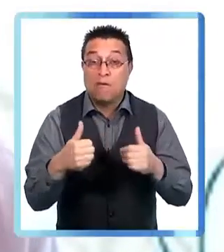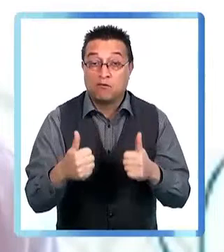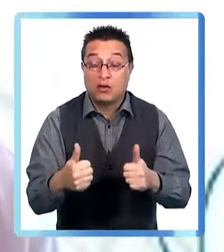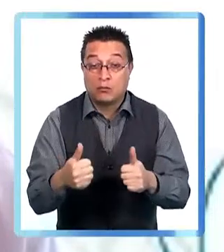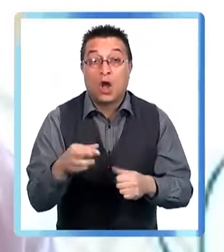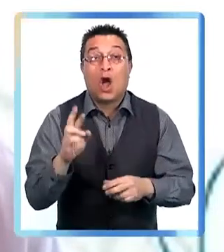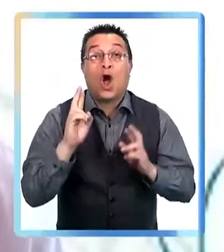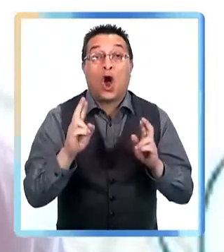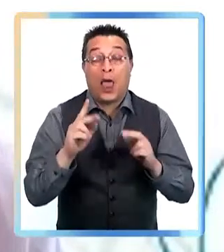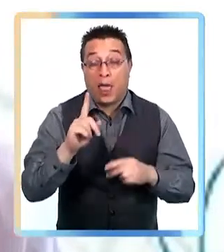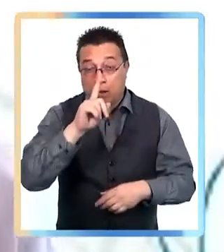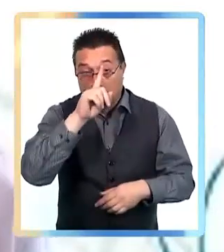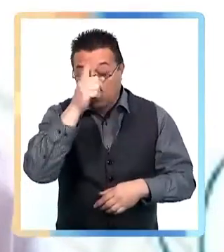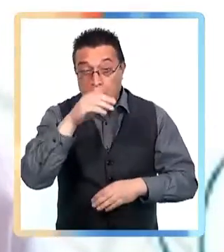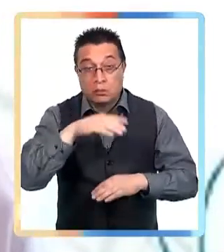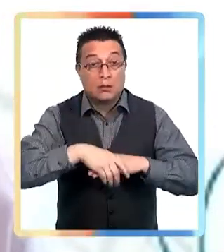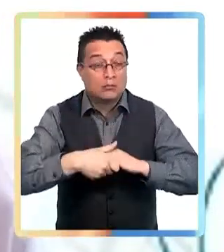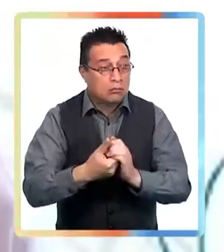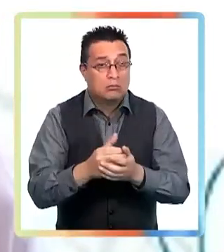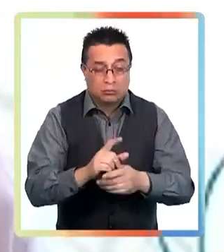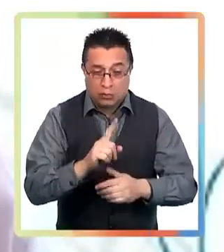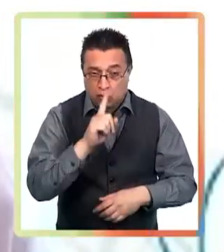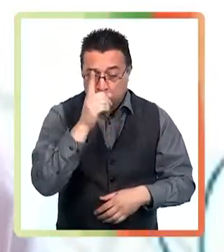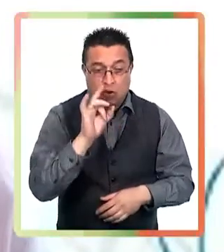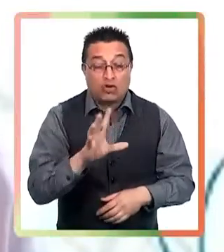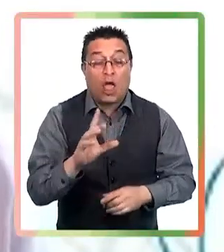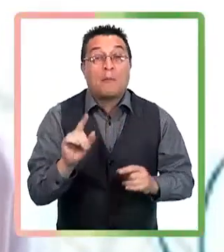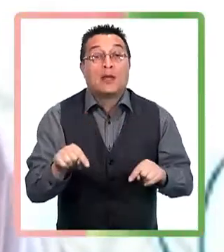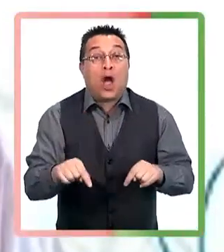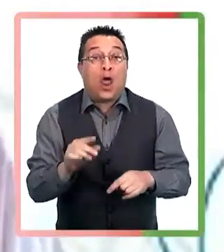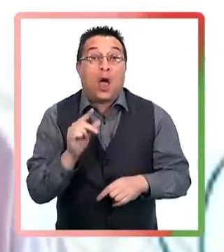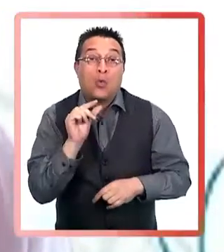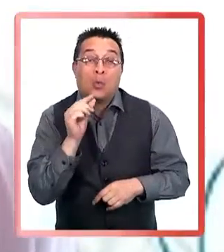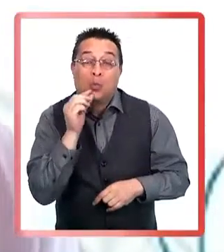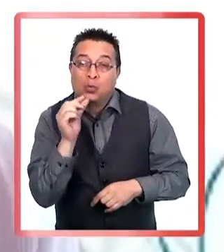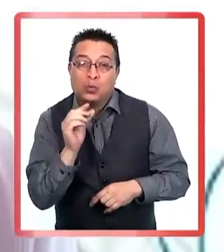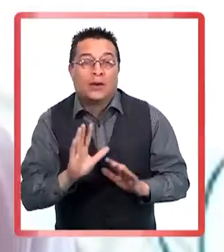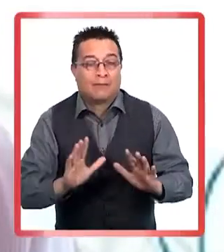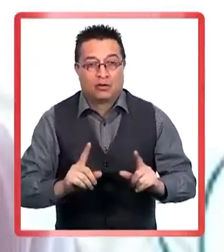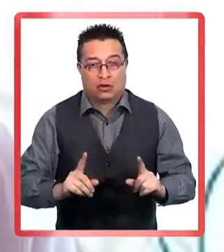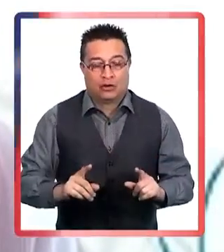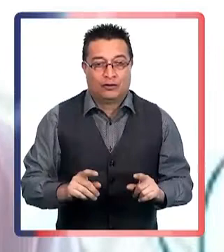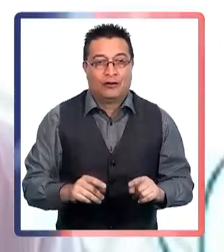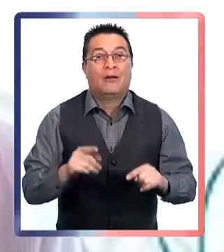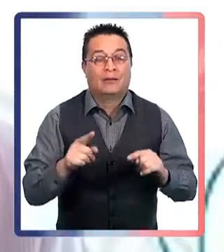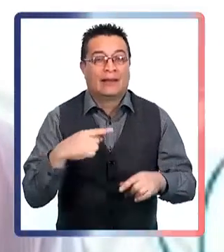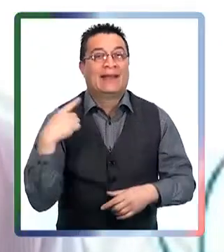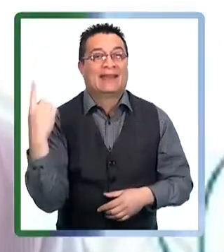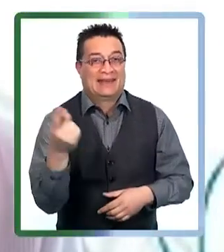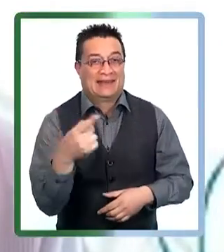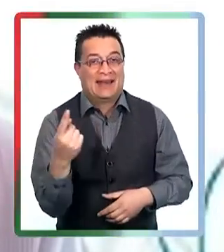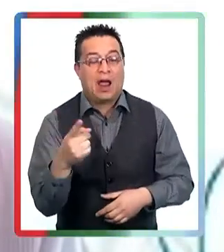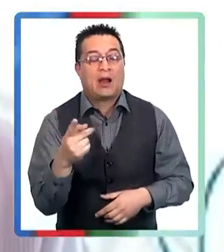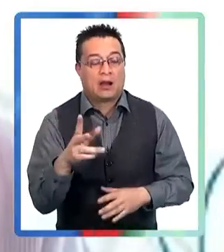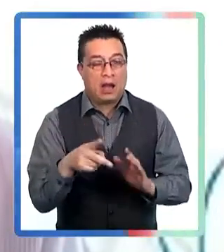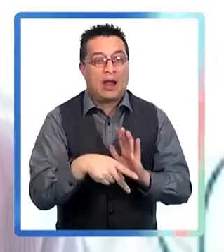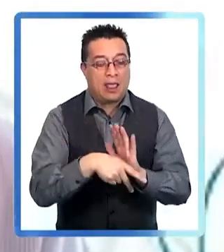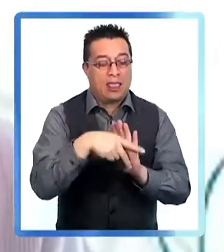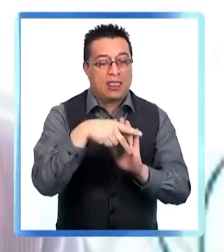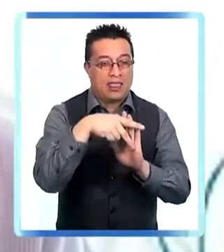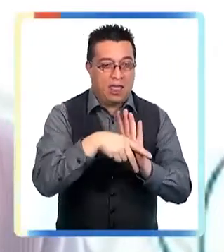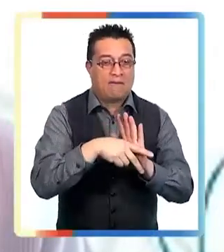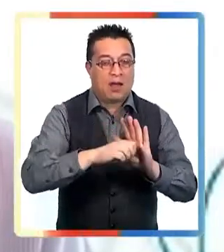es muy bueno. Y ojalá que se convierta en un hábito permanente, que no sea una cosa ocasional. Pero en general, los niveles